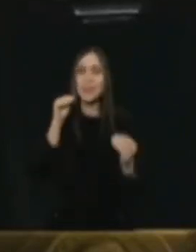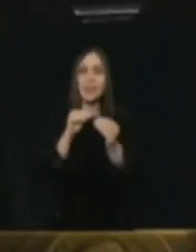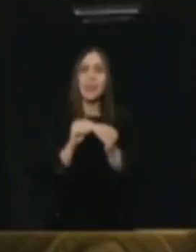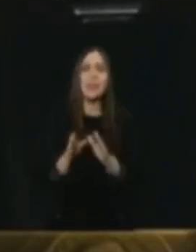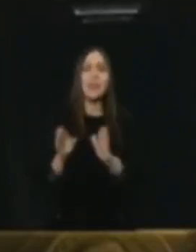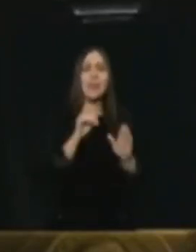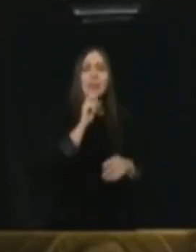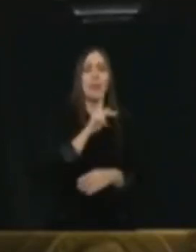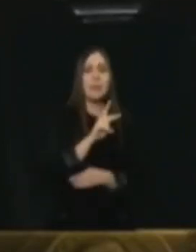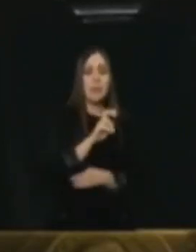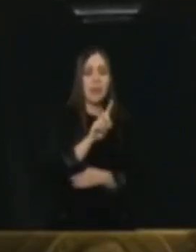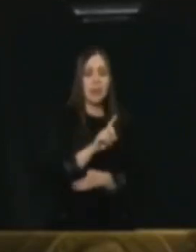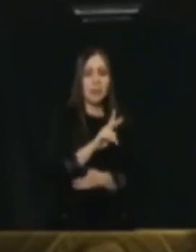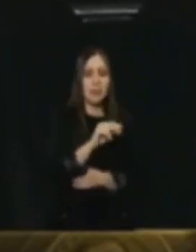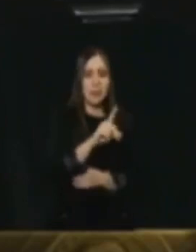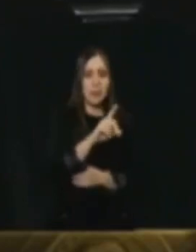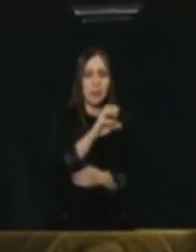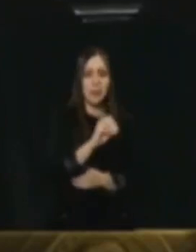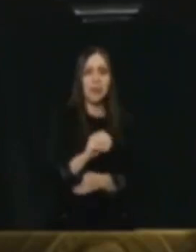quien tenía